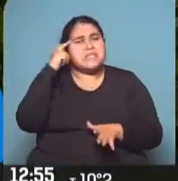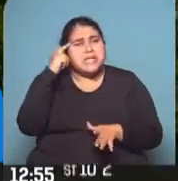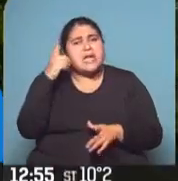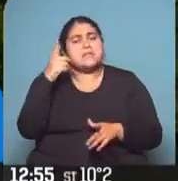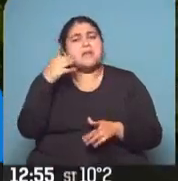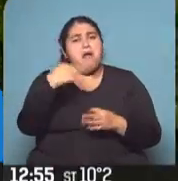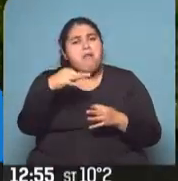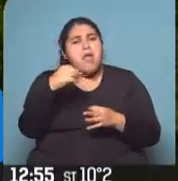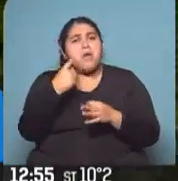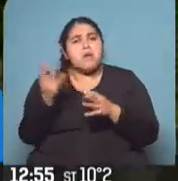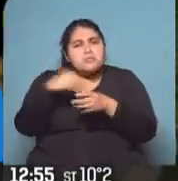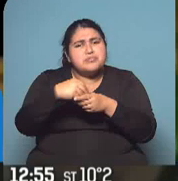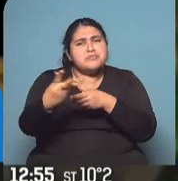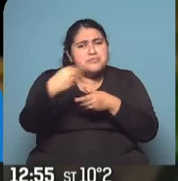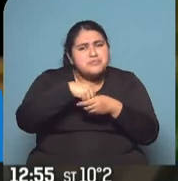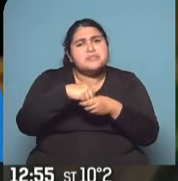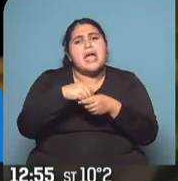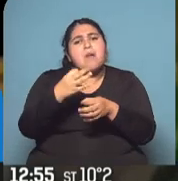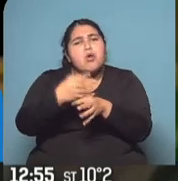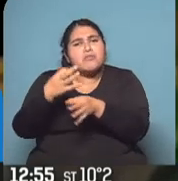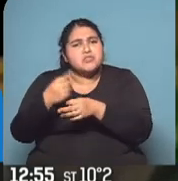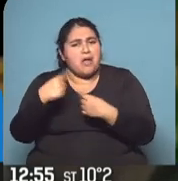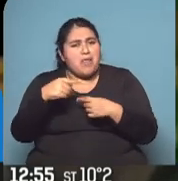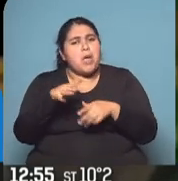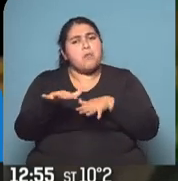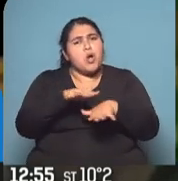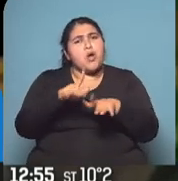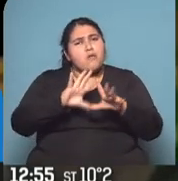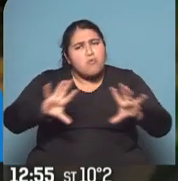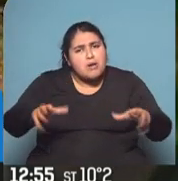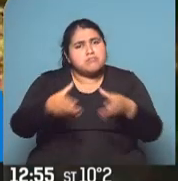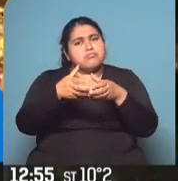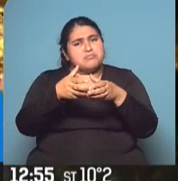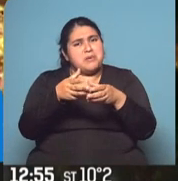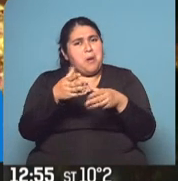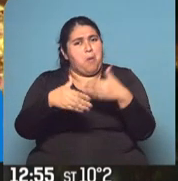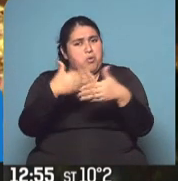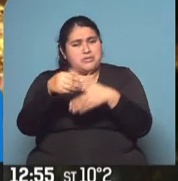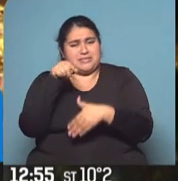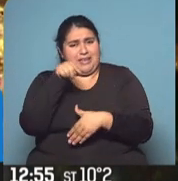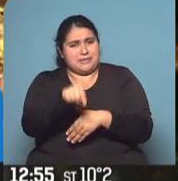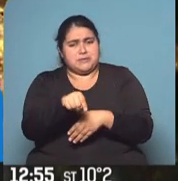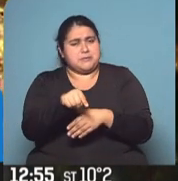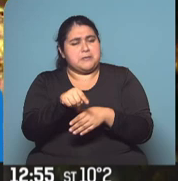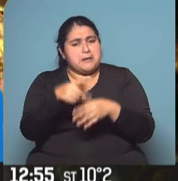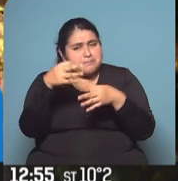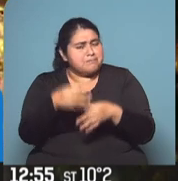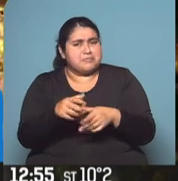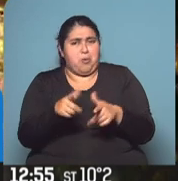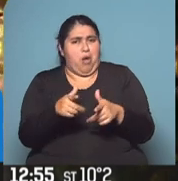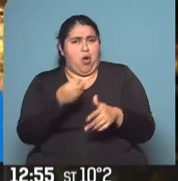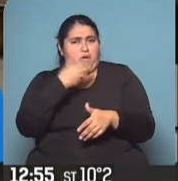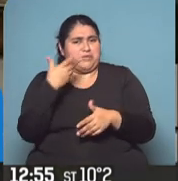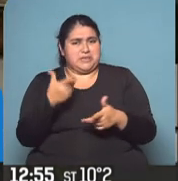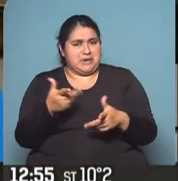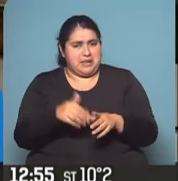otras especialidades o reconvertirse en dispositivos de atención comunitaria, ese proceso no está aún muy cercano. En